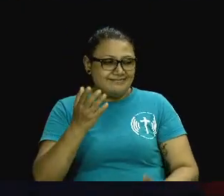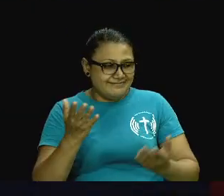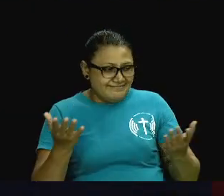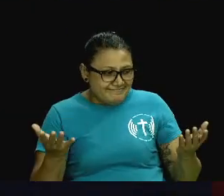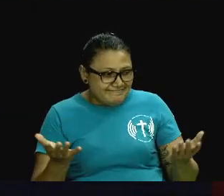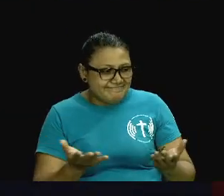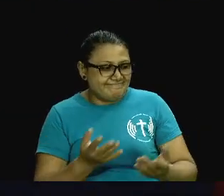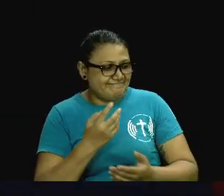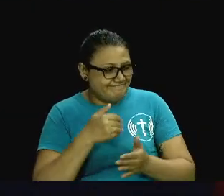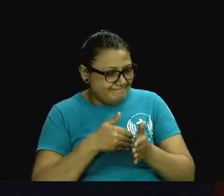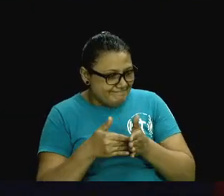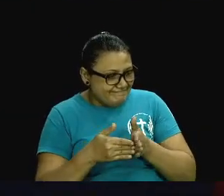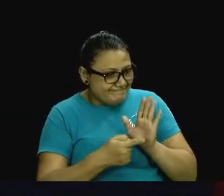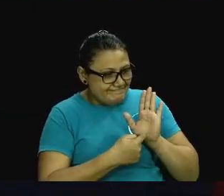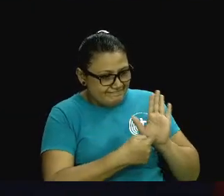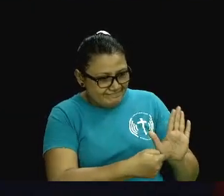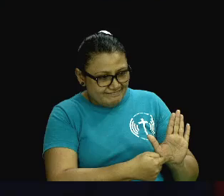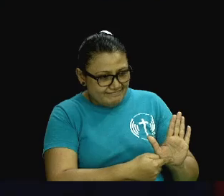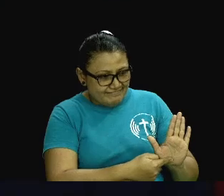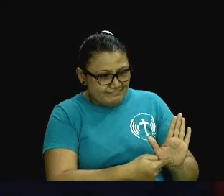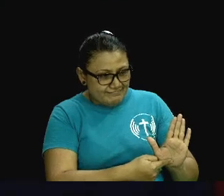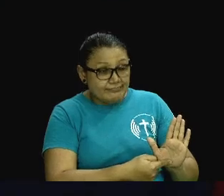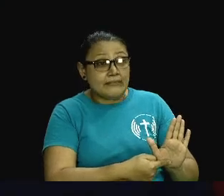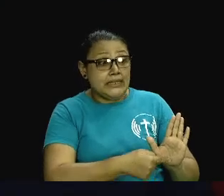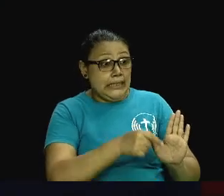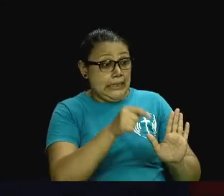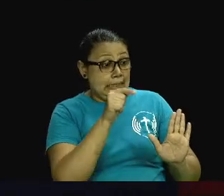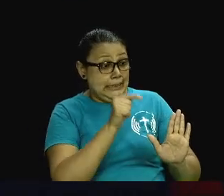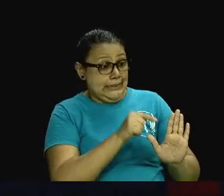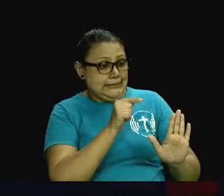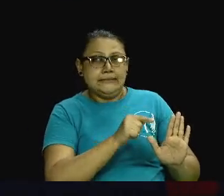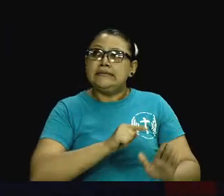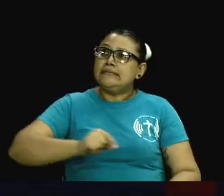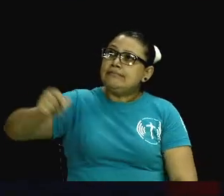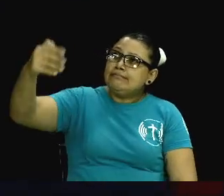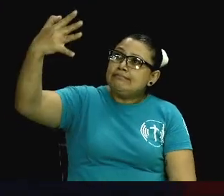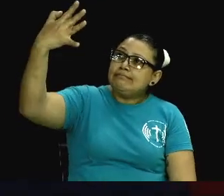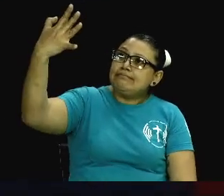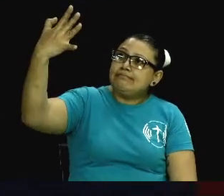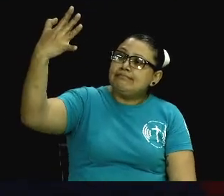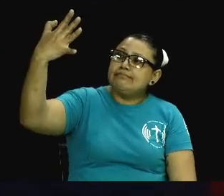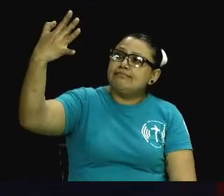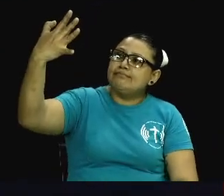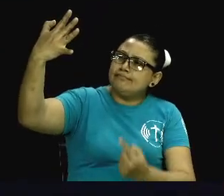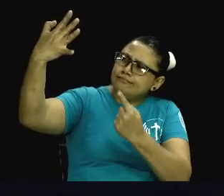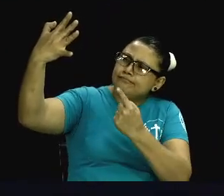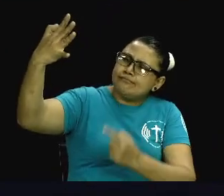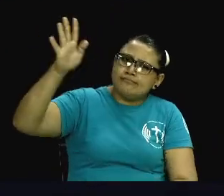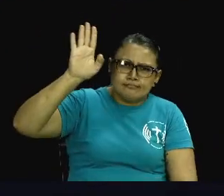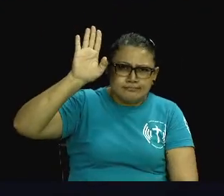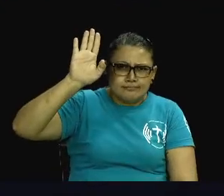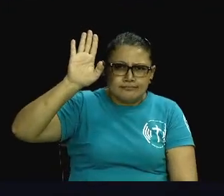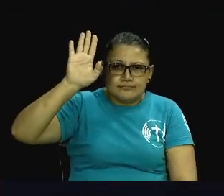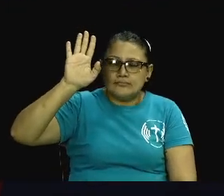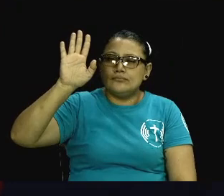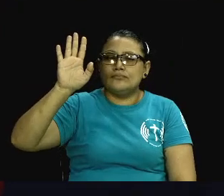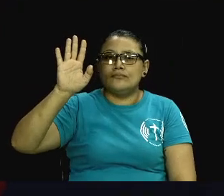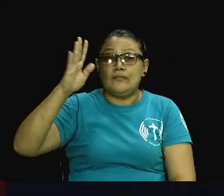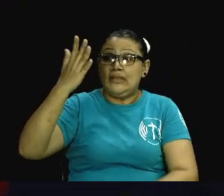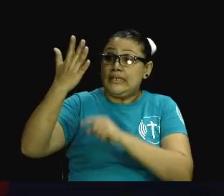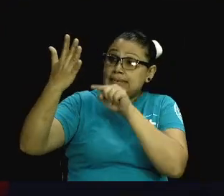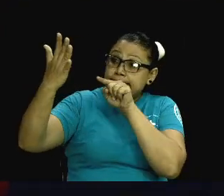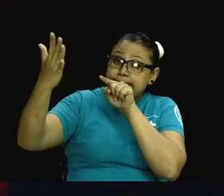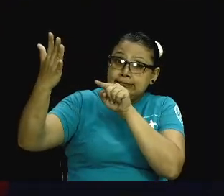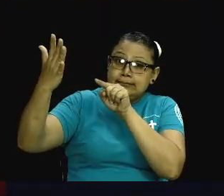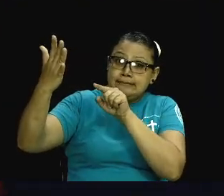mano ese es tu palma este es tu palmas bájala del tamaño de la